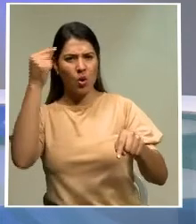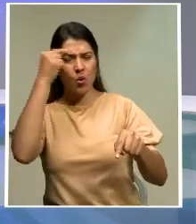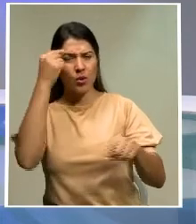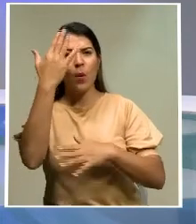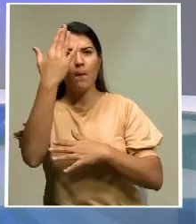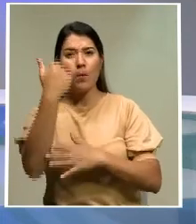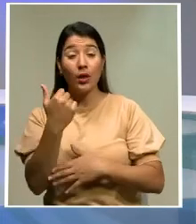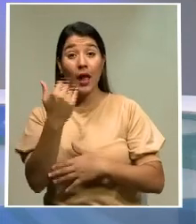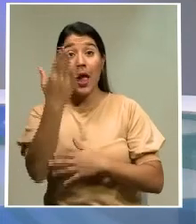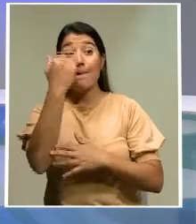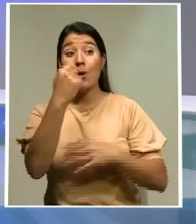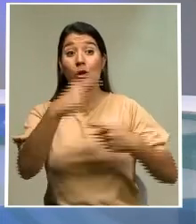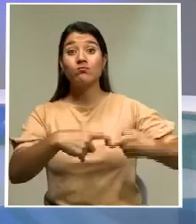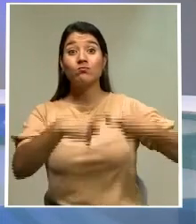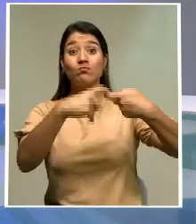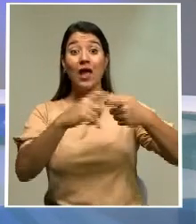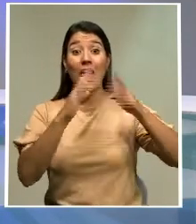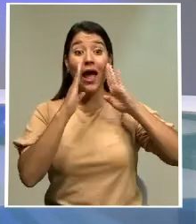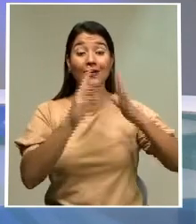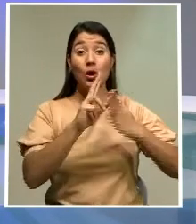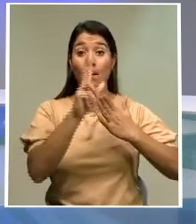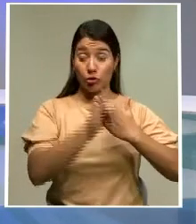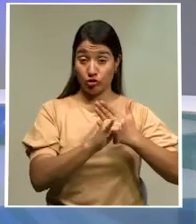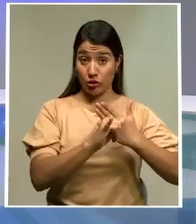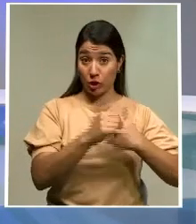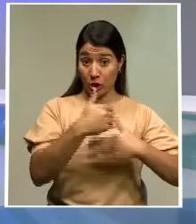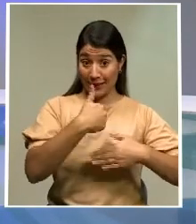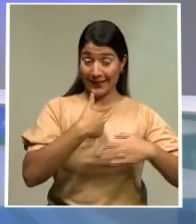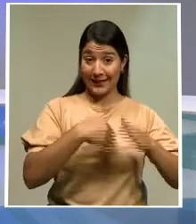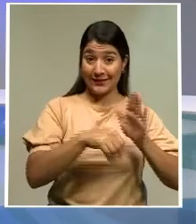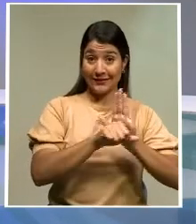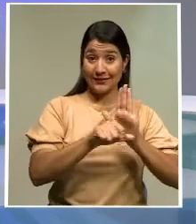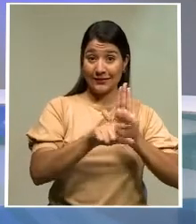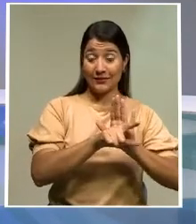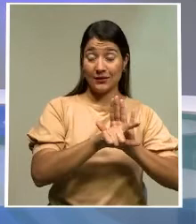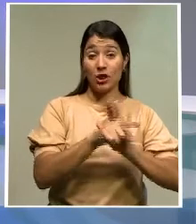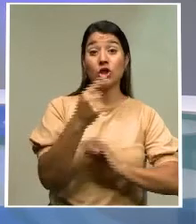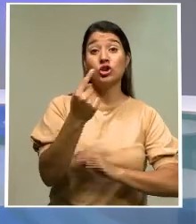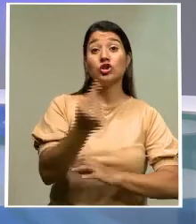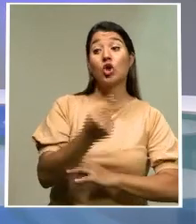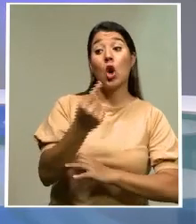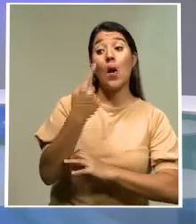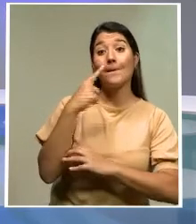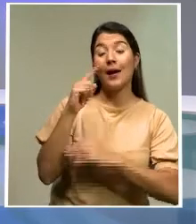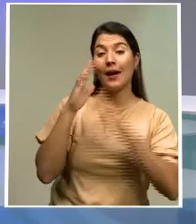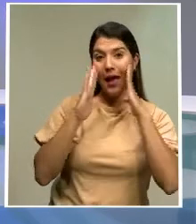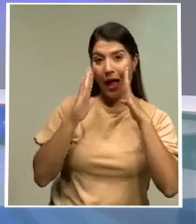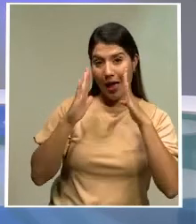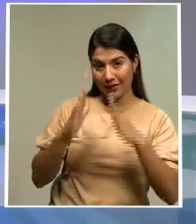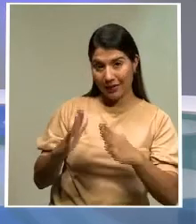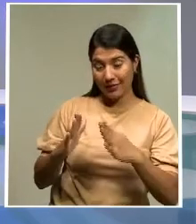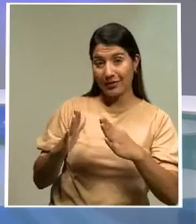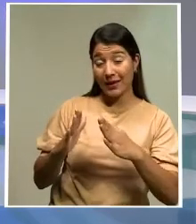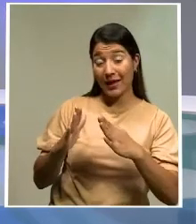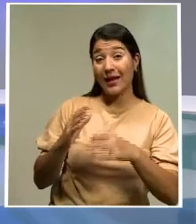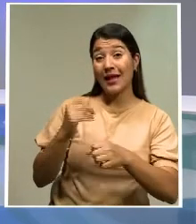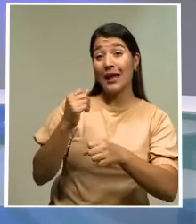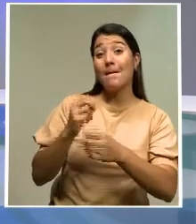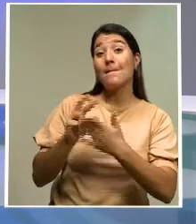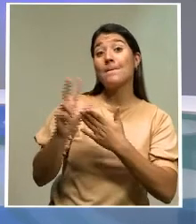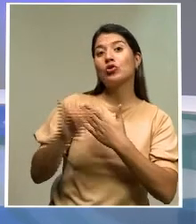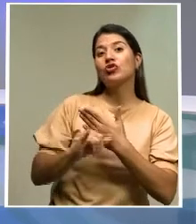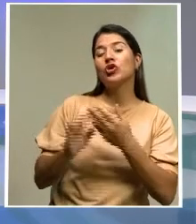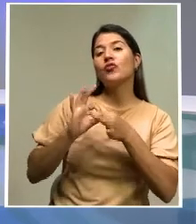retirar proyectos que exigían en la agenda legislativa y dedicarse solo a trabajar empleo